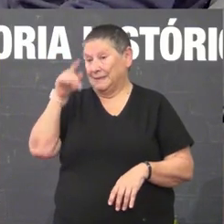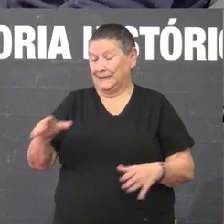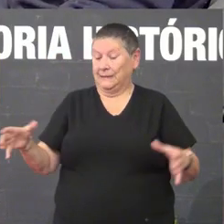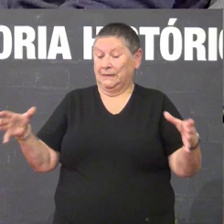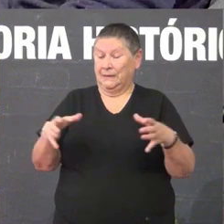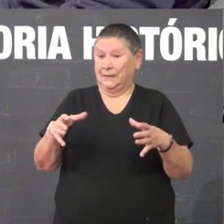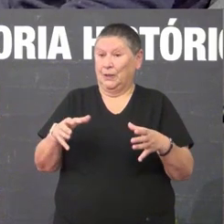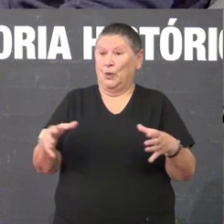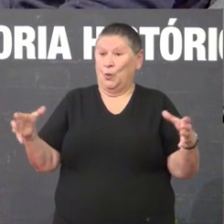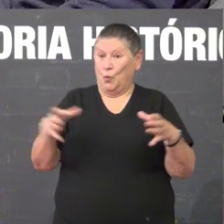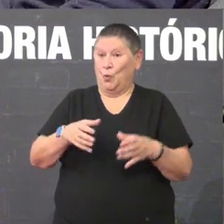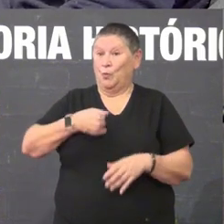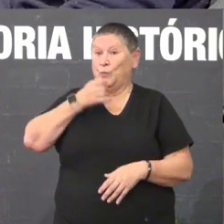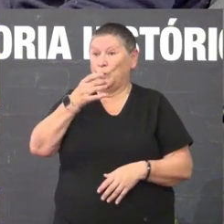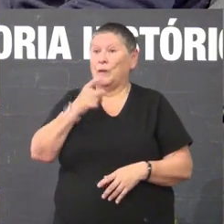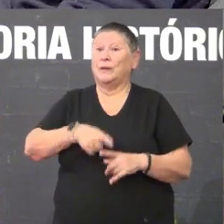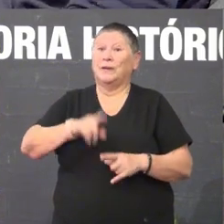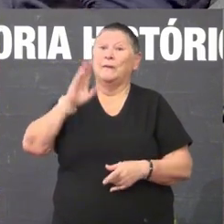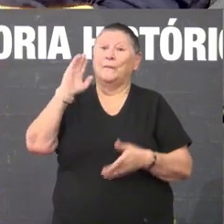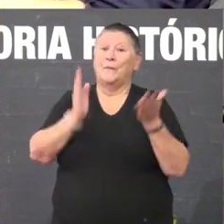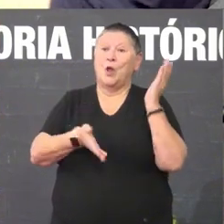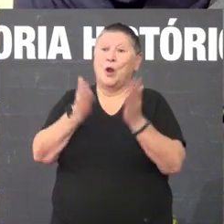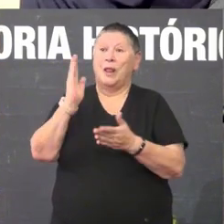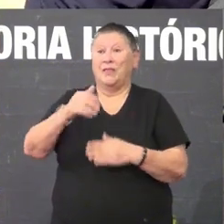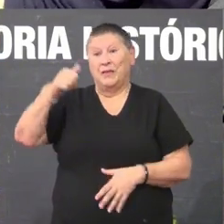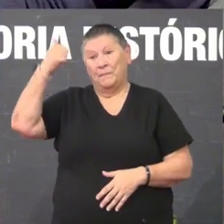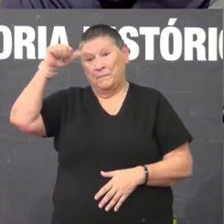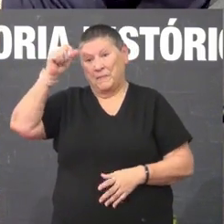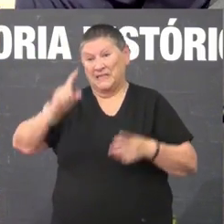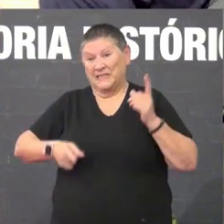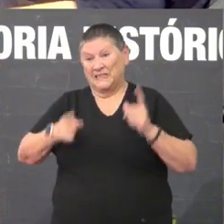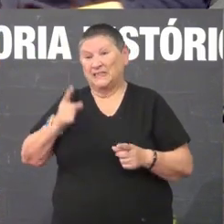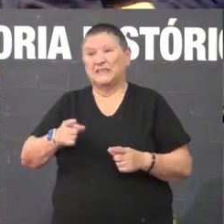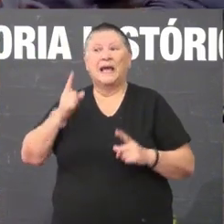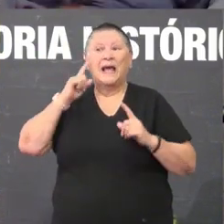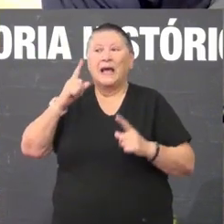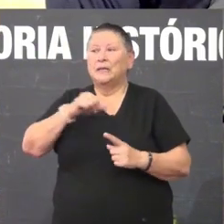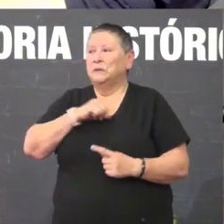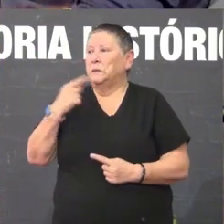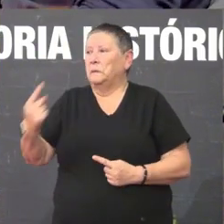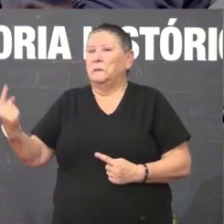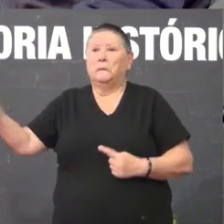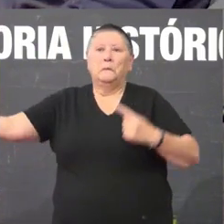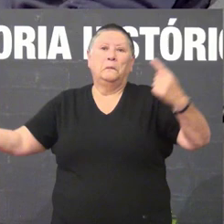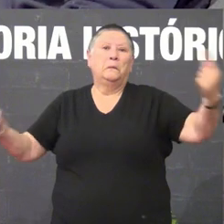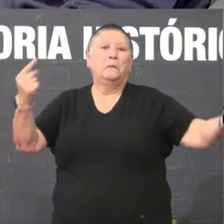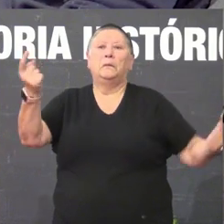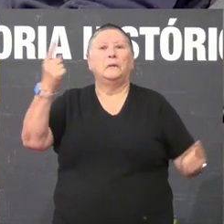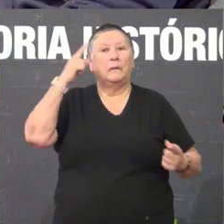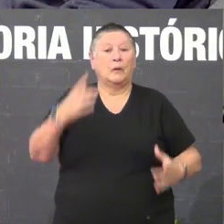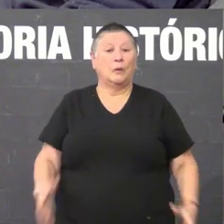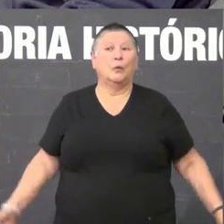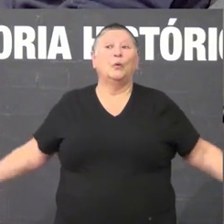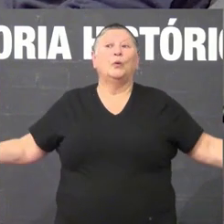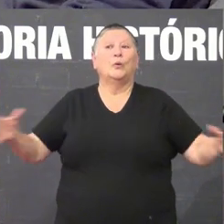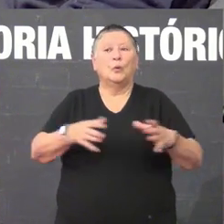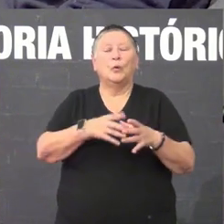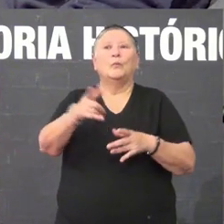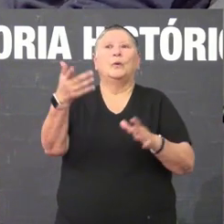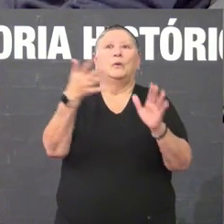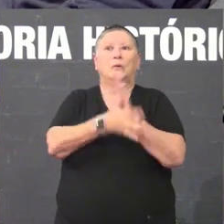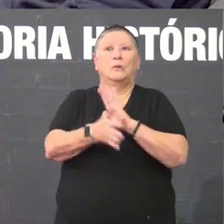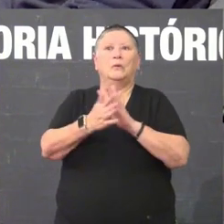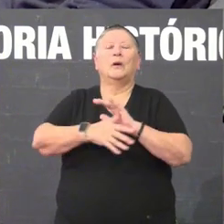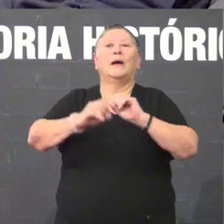colectivo también sobre la violencia machista sobre todos esos casos de violencia aislados que cobran sentido dentro de ese relato es como